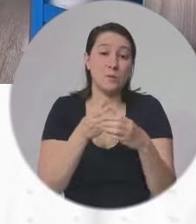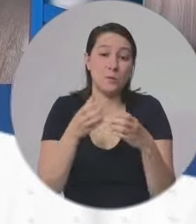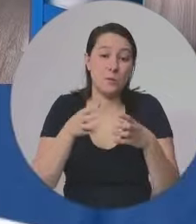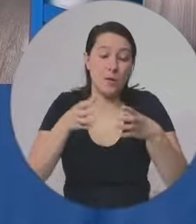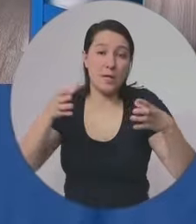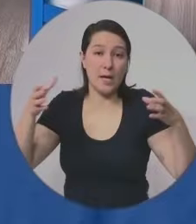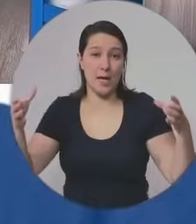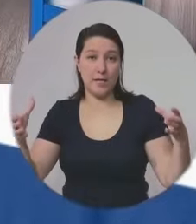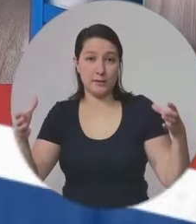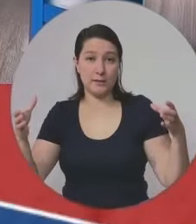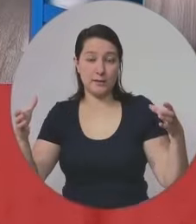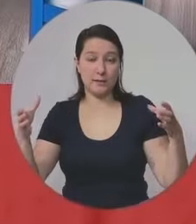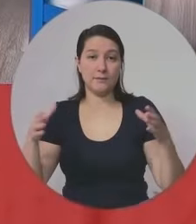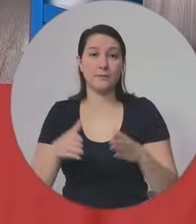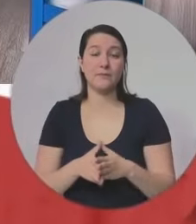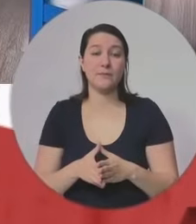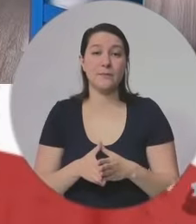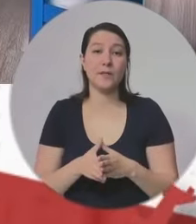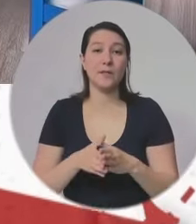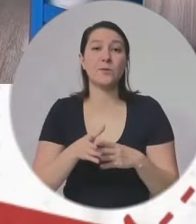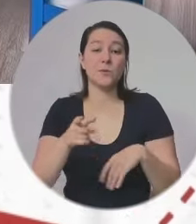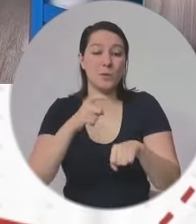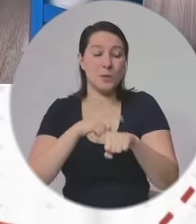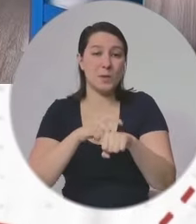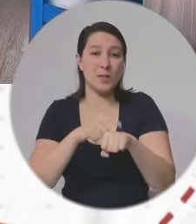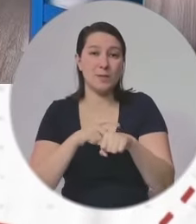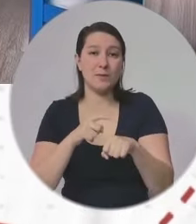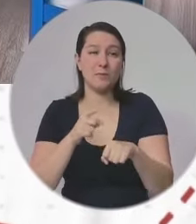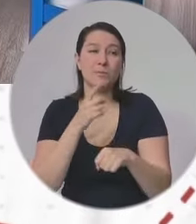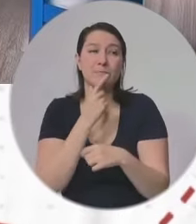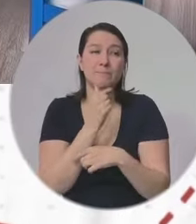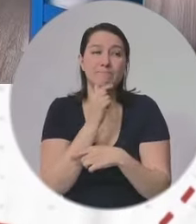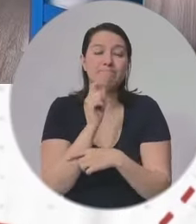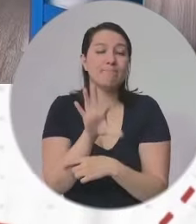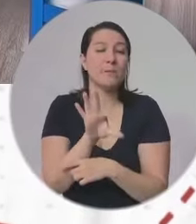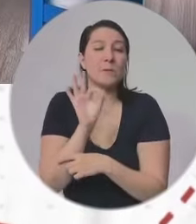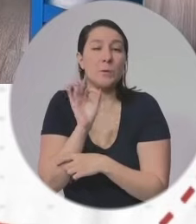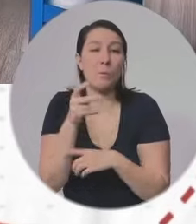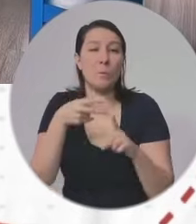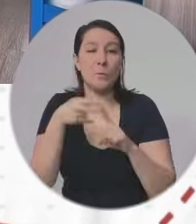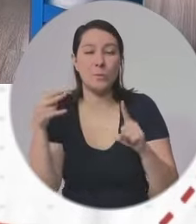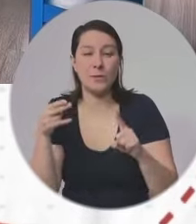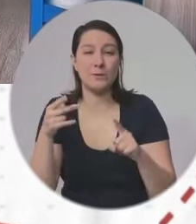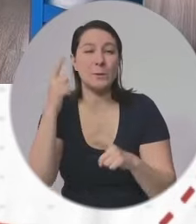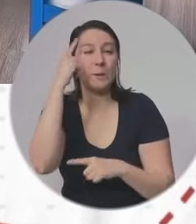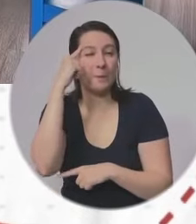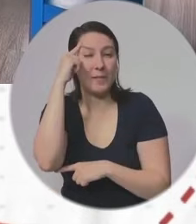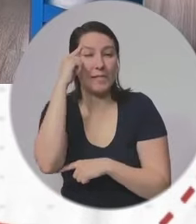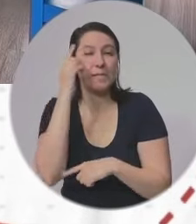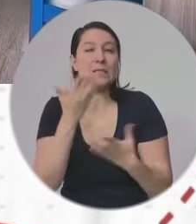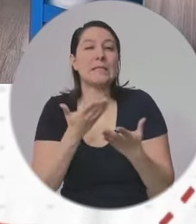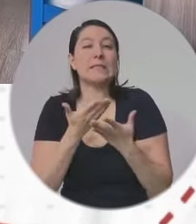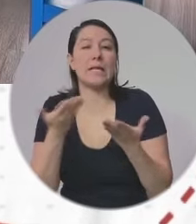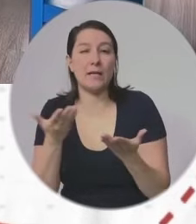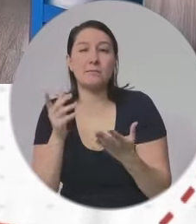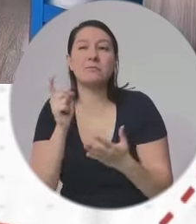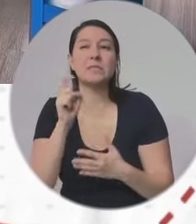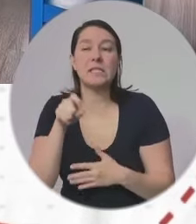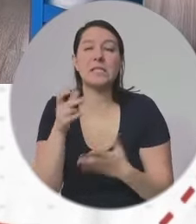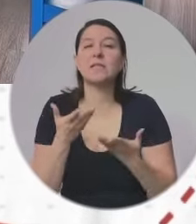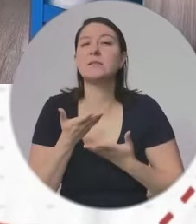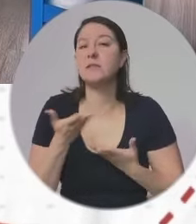gusto a la hora de que ustedes escojan un hotel es importante que ustedes con contemplen qué es lo que necesitan Cuáles son los requerimientos que